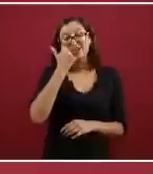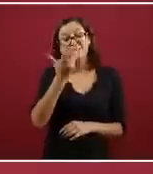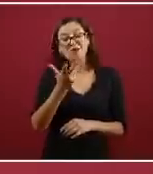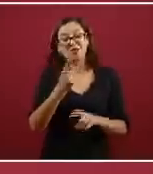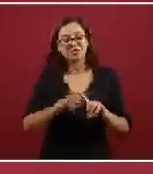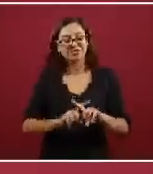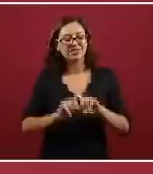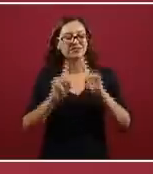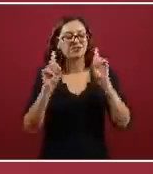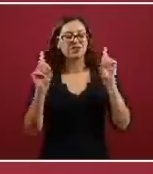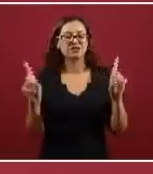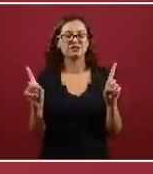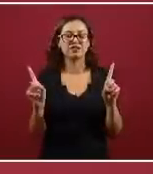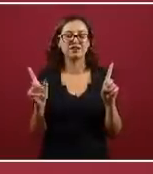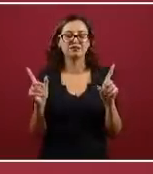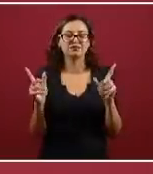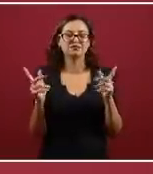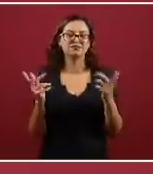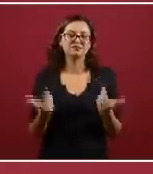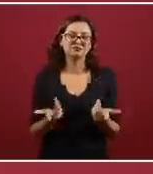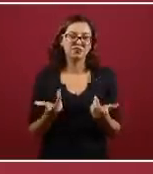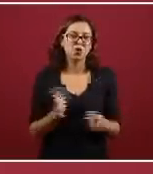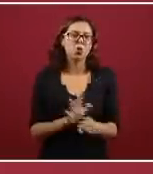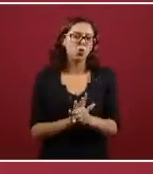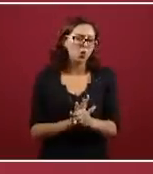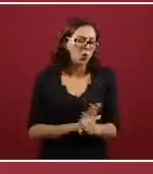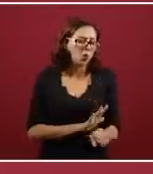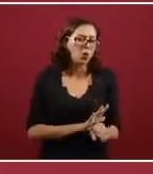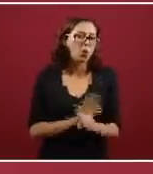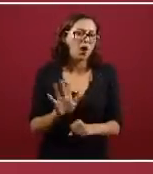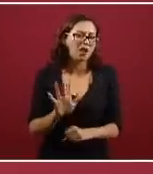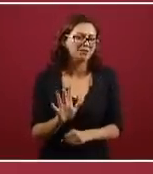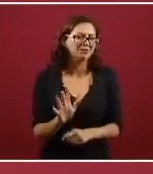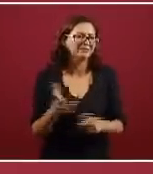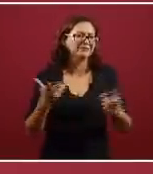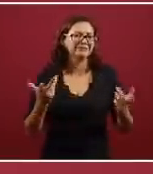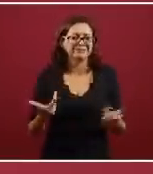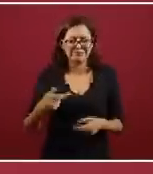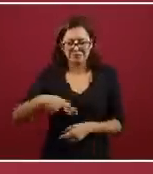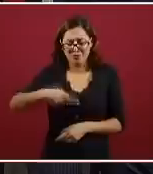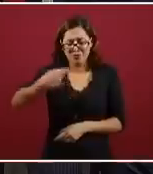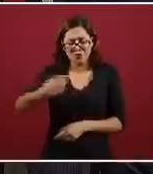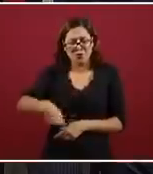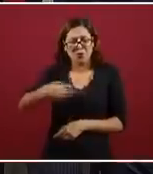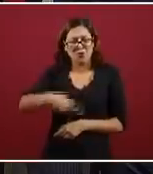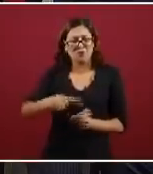que no se hubiese abandonado el sector energético nacional